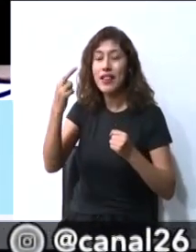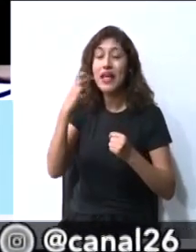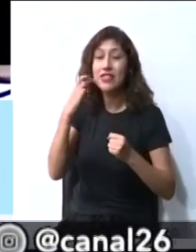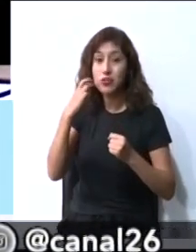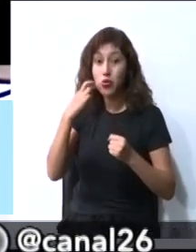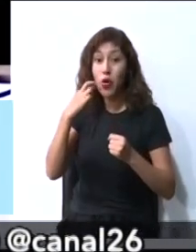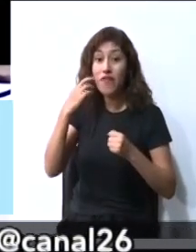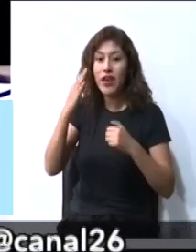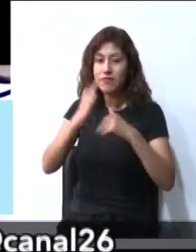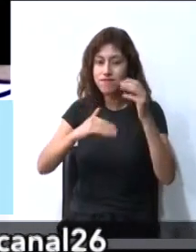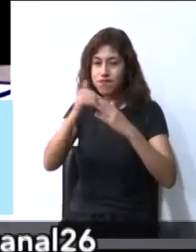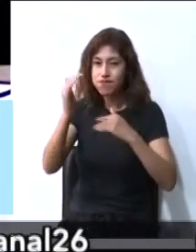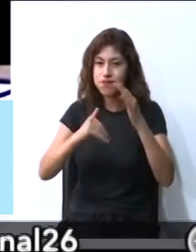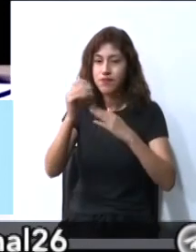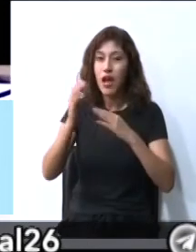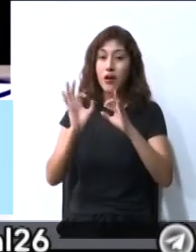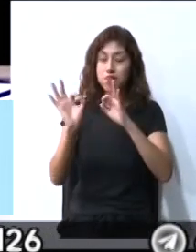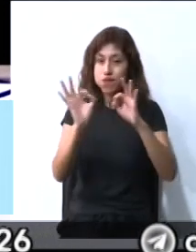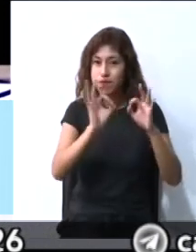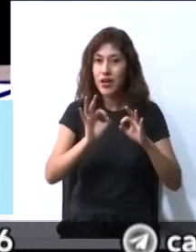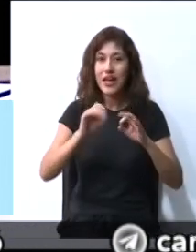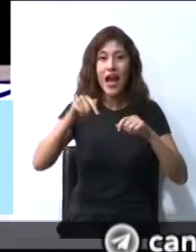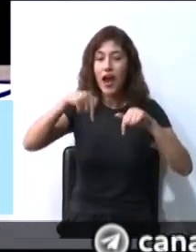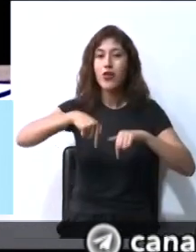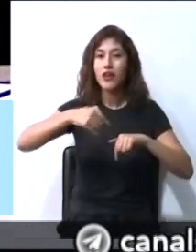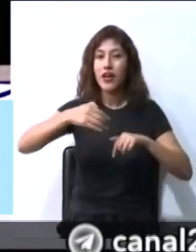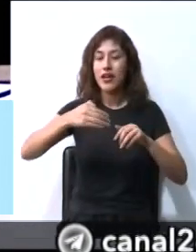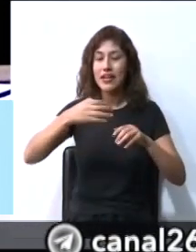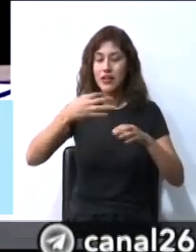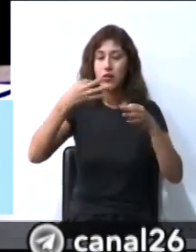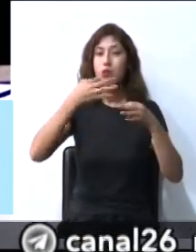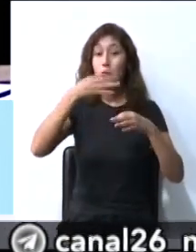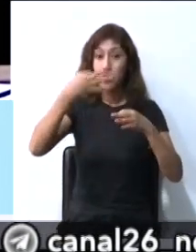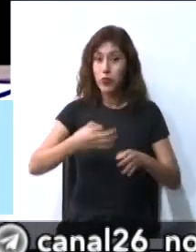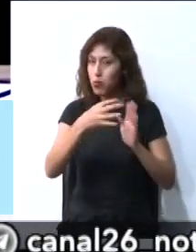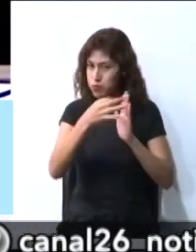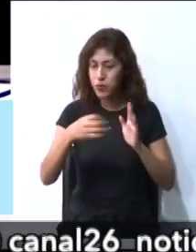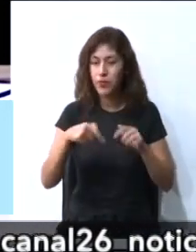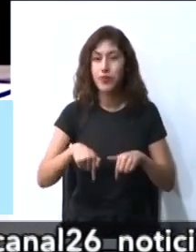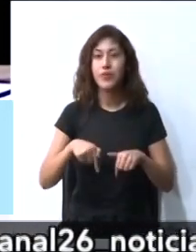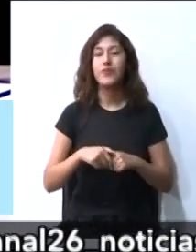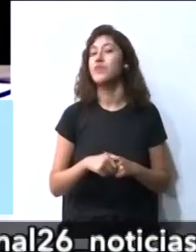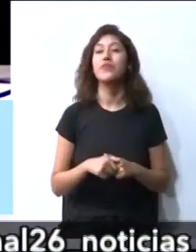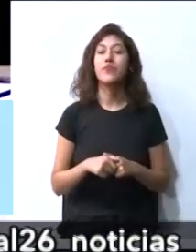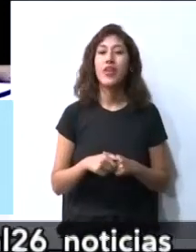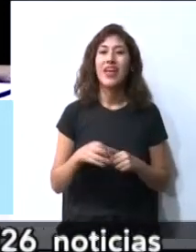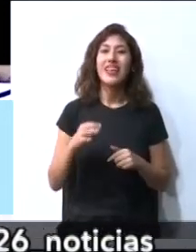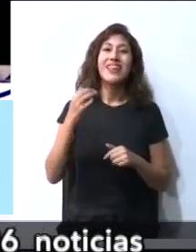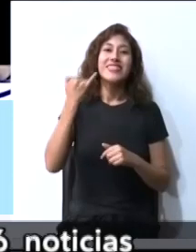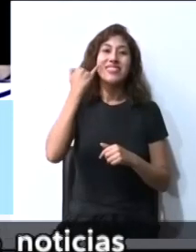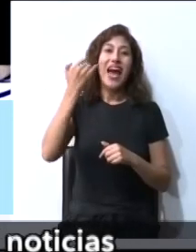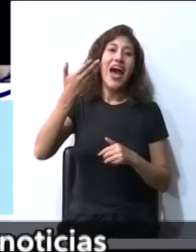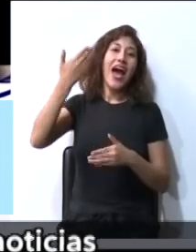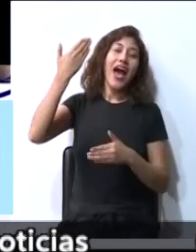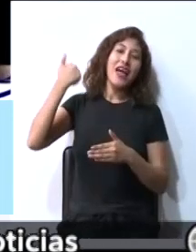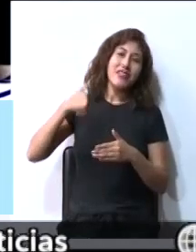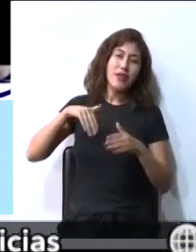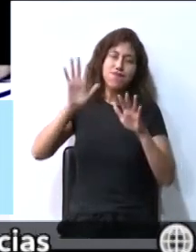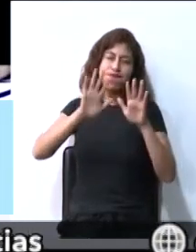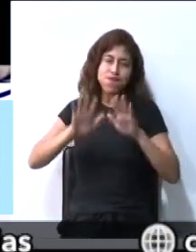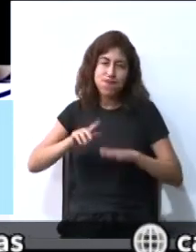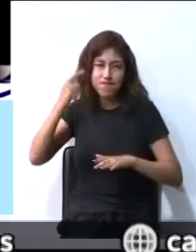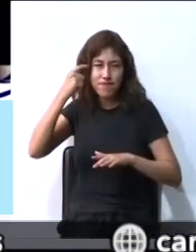más de ingeniería más importante de la historia de la ciudad que se venía prometiendo y planificando hacía 70 años.